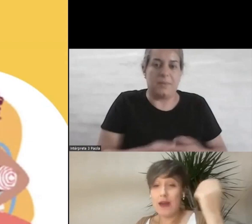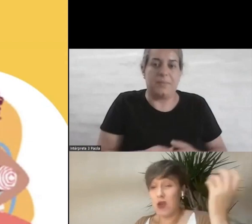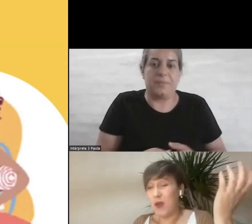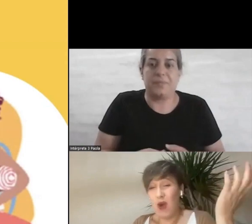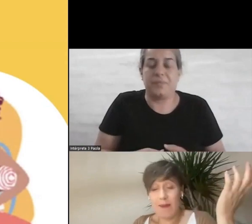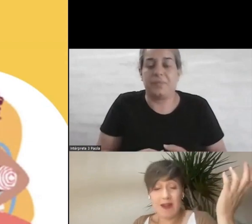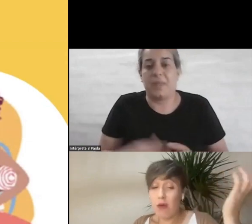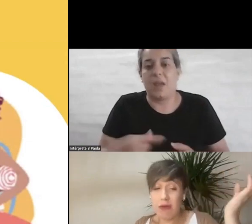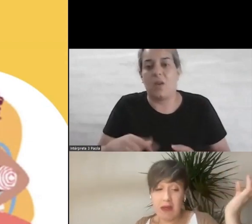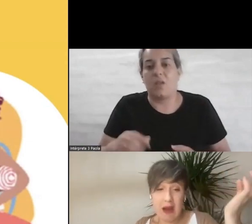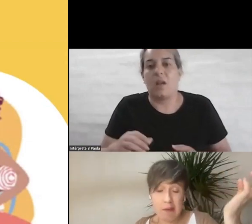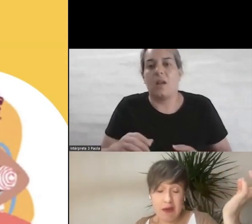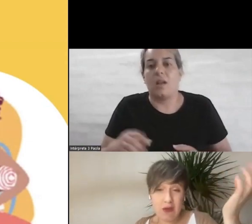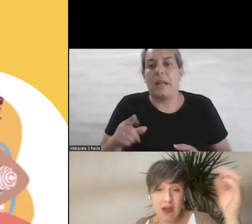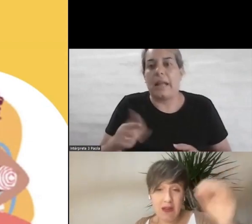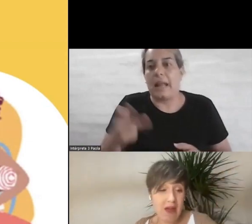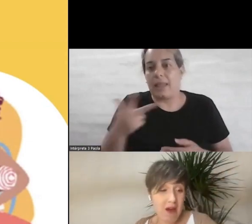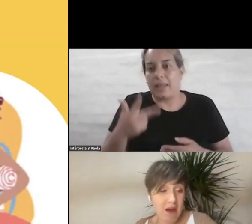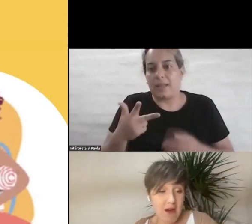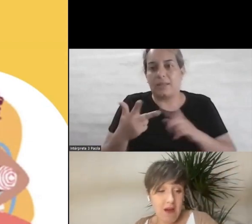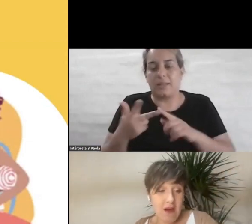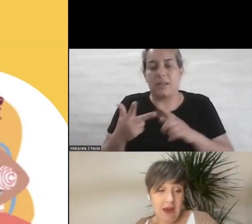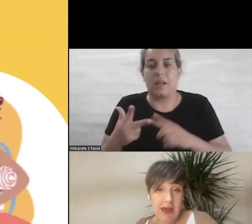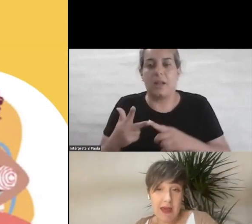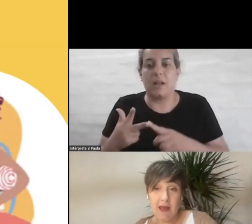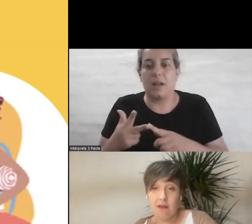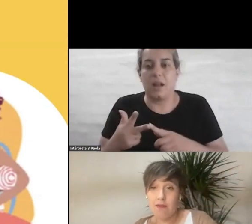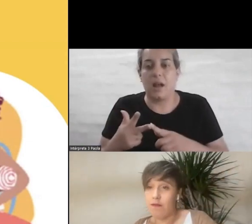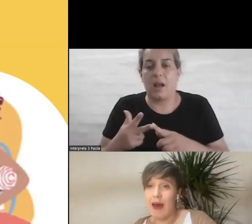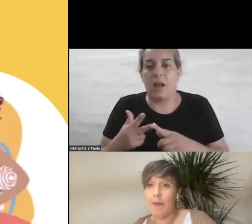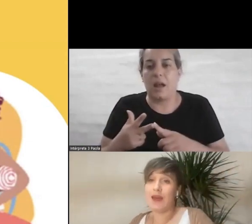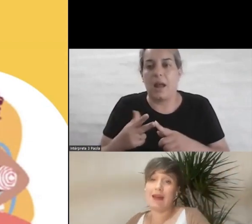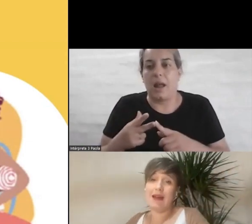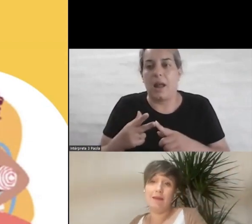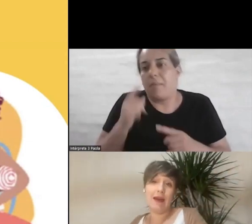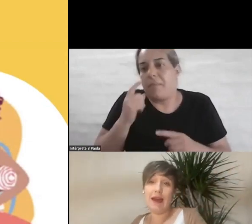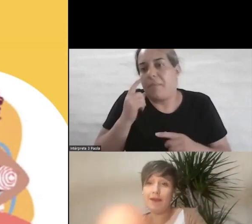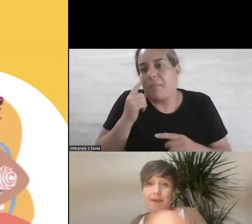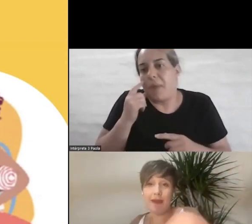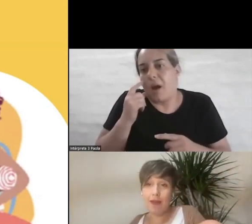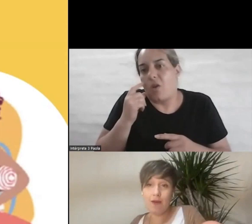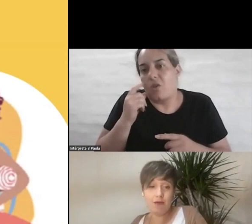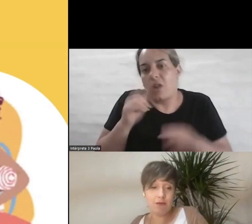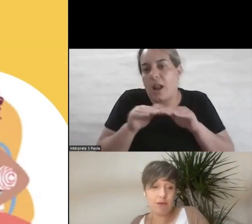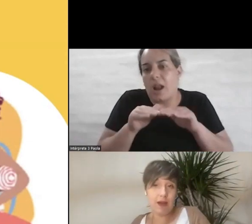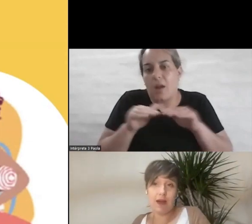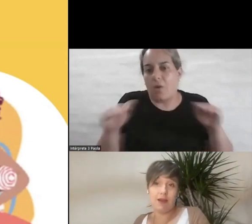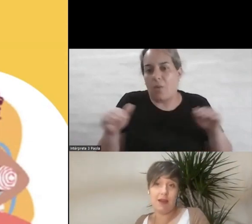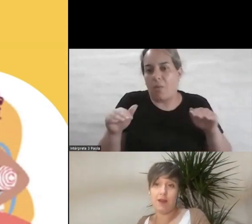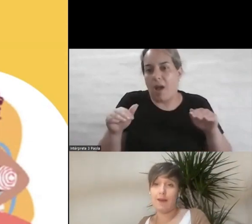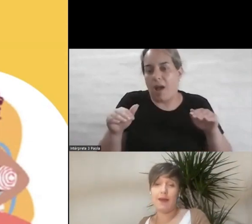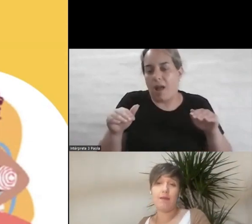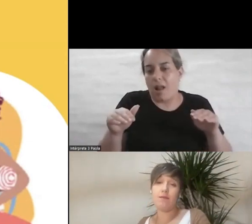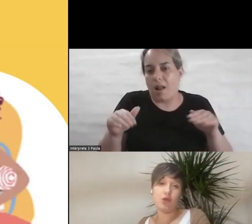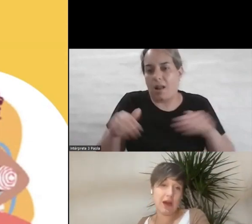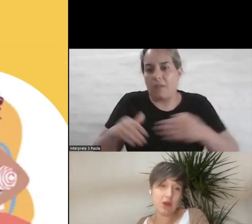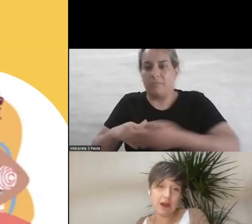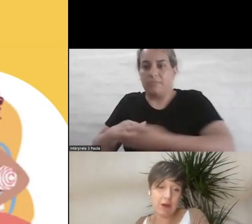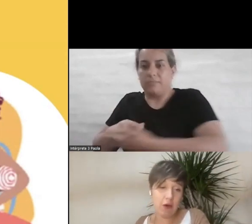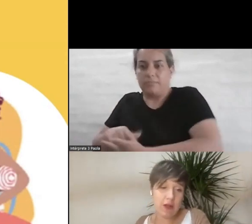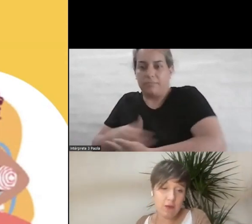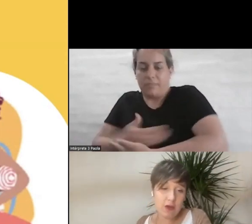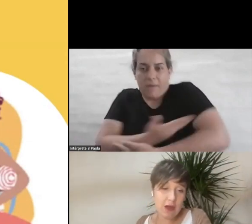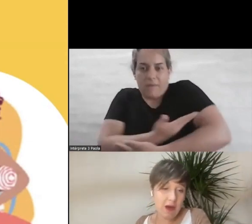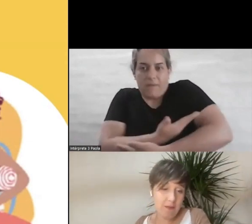cuna, que es un poco la más conocida y la más utilizada. Apoyas al bebé en el antebrazo, ¿vale? Y siempre también buscando